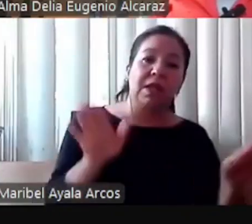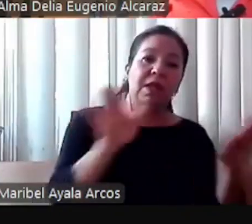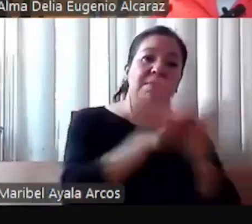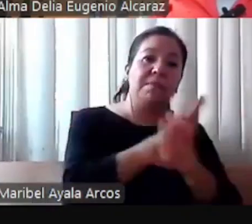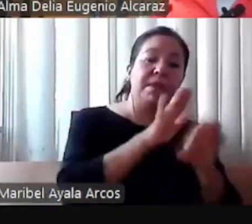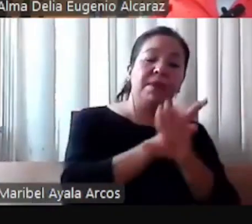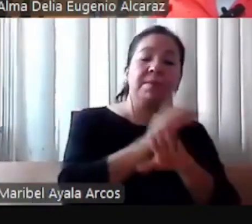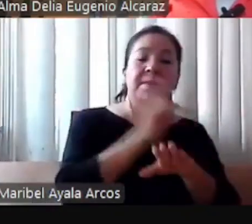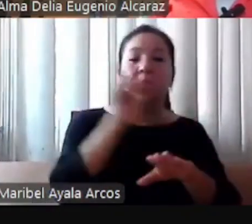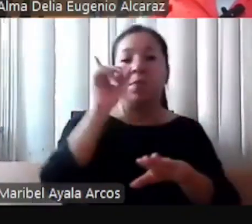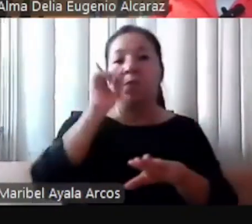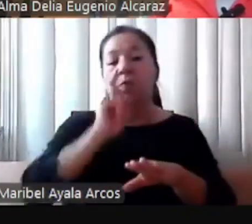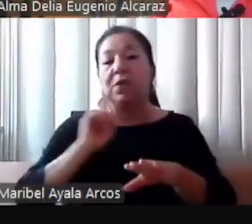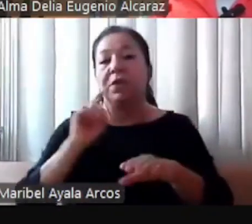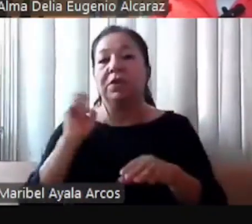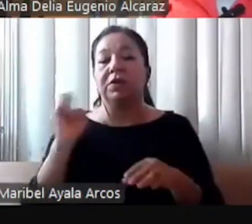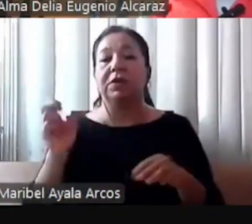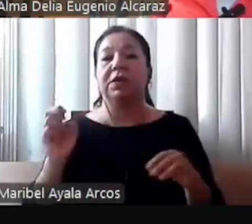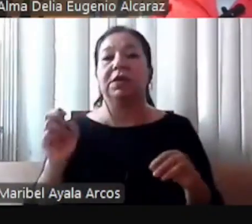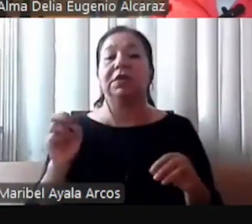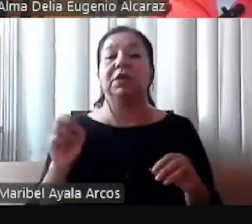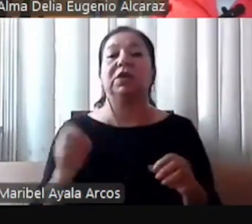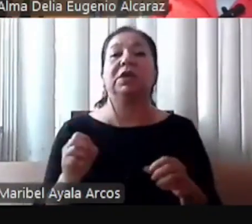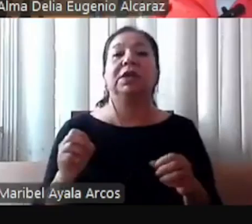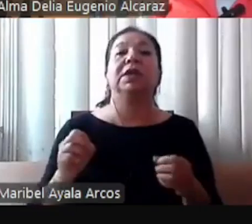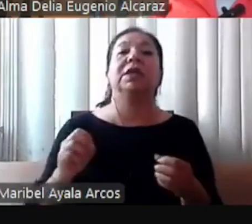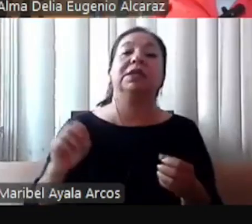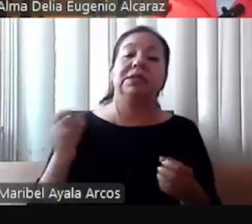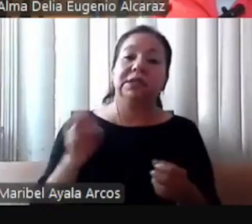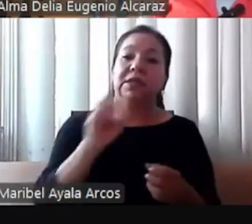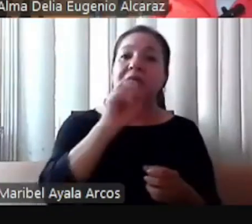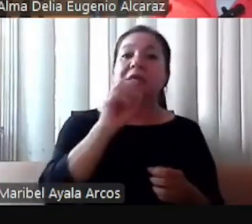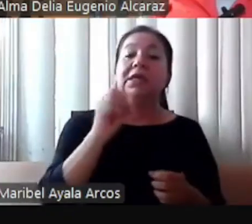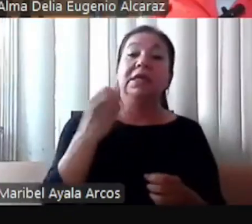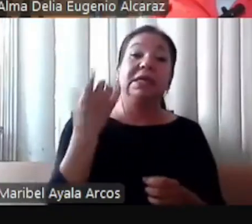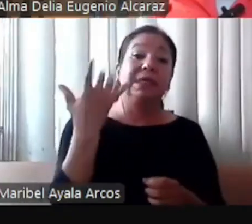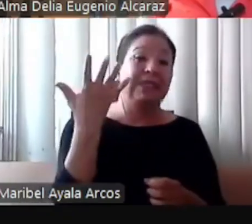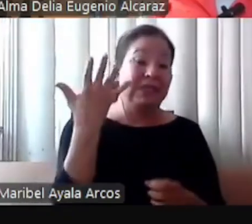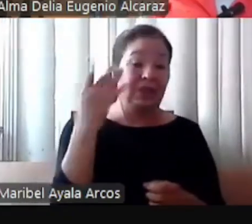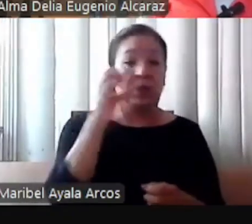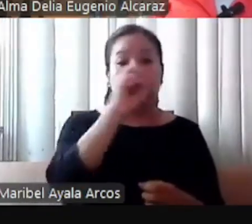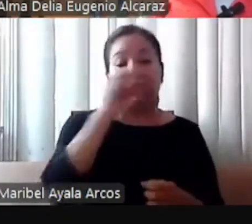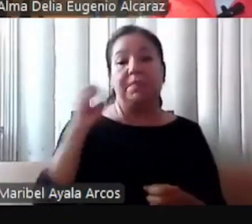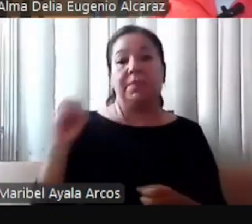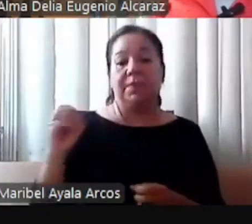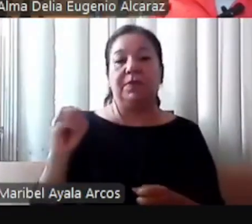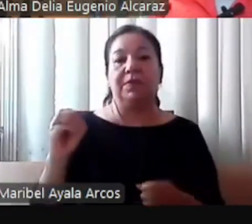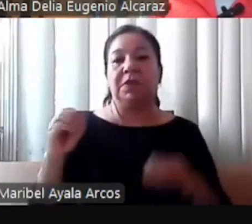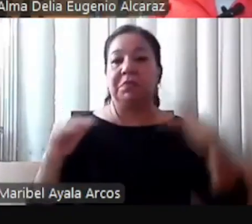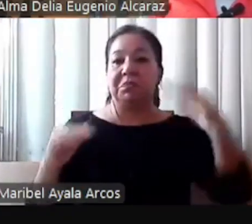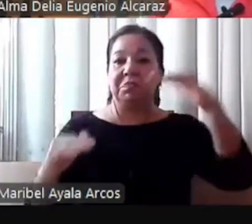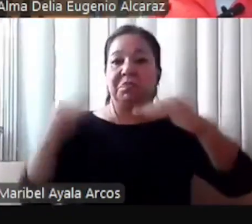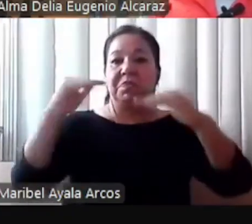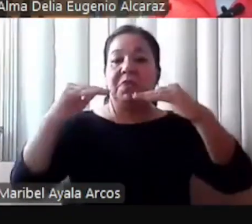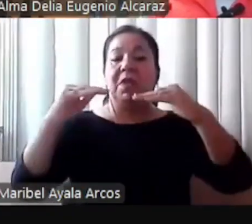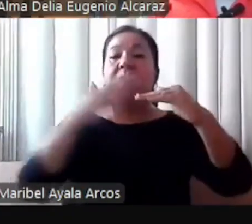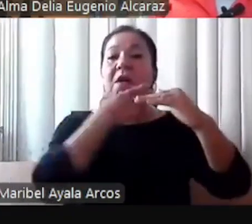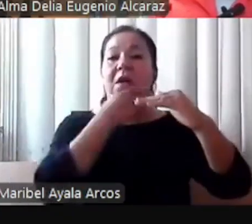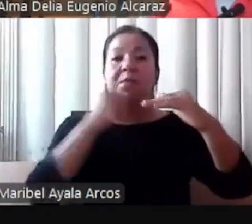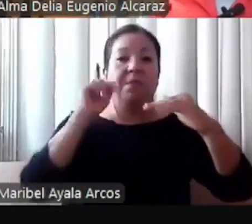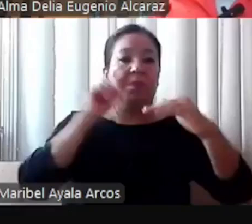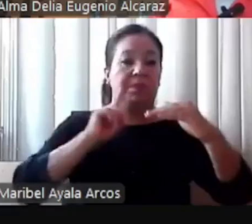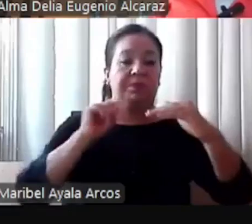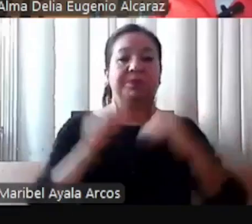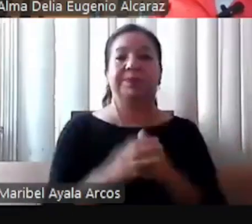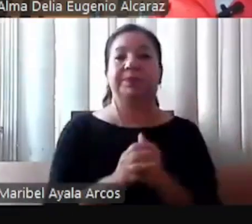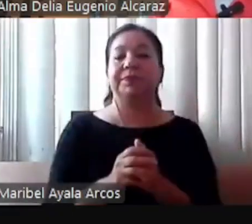lo que se logra el 50% de cada uno de los géneros. Por tanto, tampoco le asiste razón a la parte